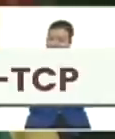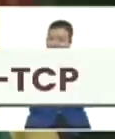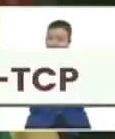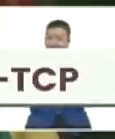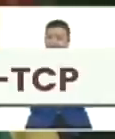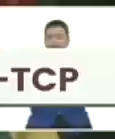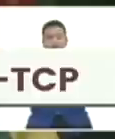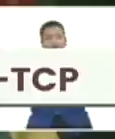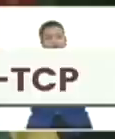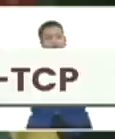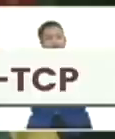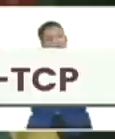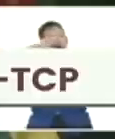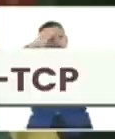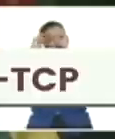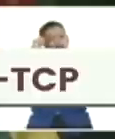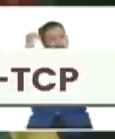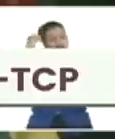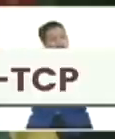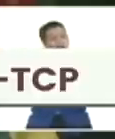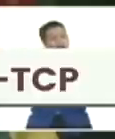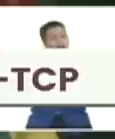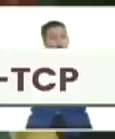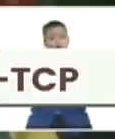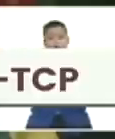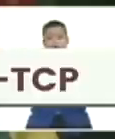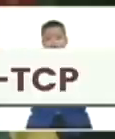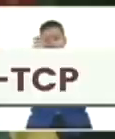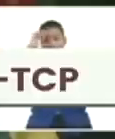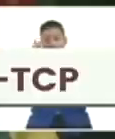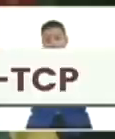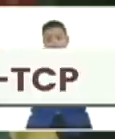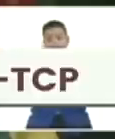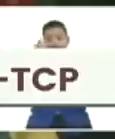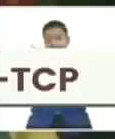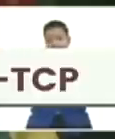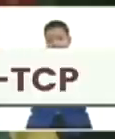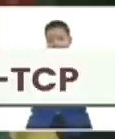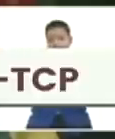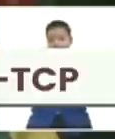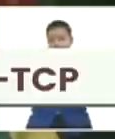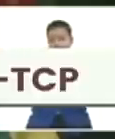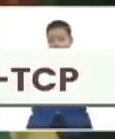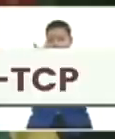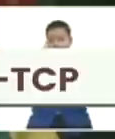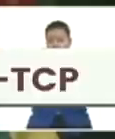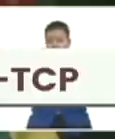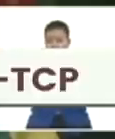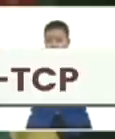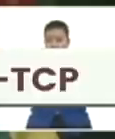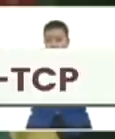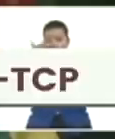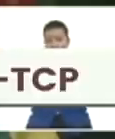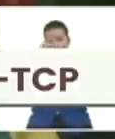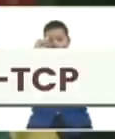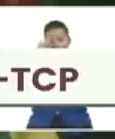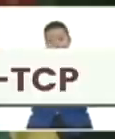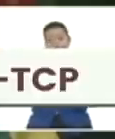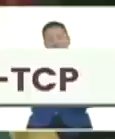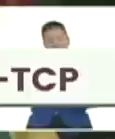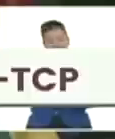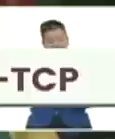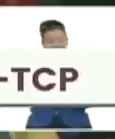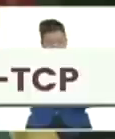de Cuba ante la tragedia acontecida en el Hotel Saratoga en la ciudad de La Habana. Expresar una vez más a los